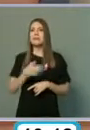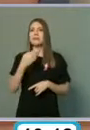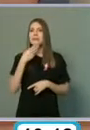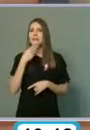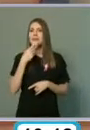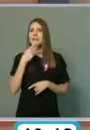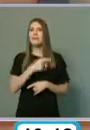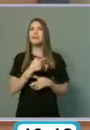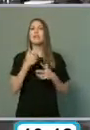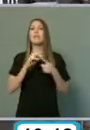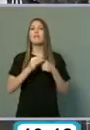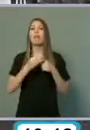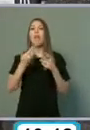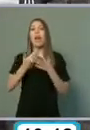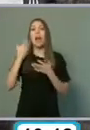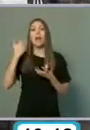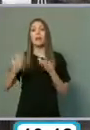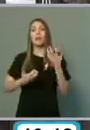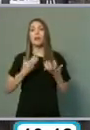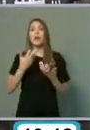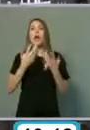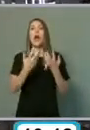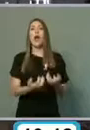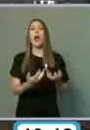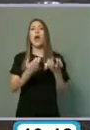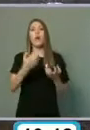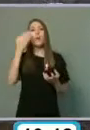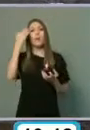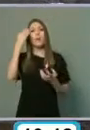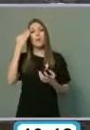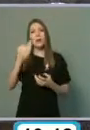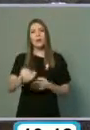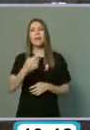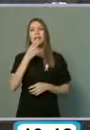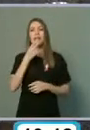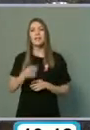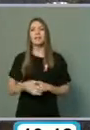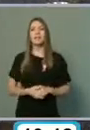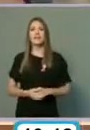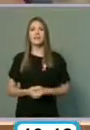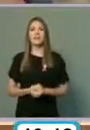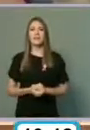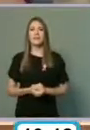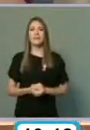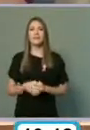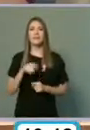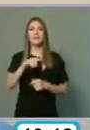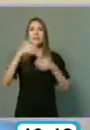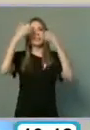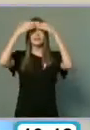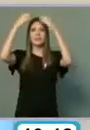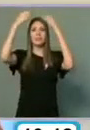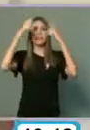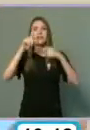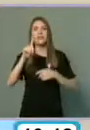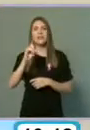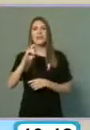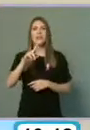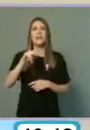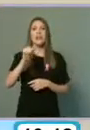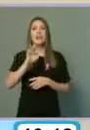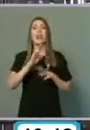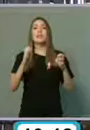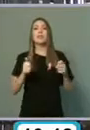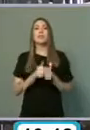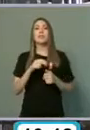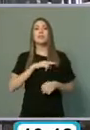Sí, pues hay varios pues, truquitos como para hacerlos, pero pues uno de ellos es ese. ¿Verdad? Exactamente. Mi chef Lore ya está aquí con nosotros, como bien la puede ver, guapísima,